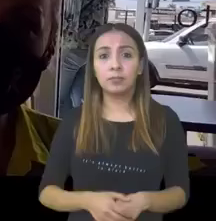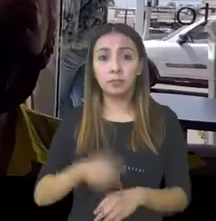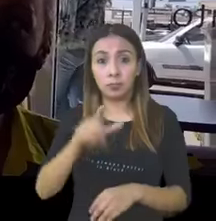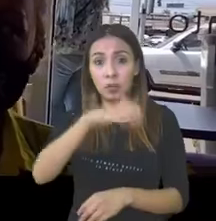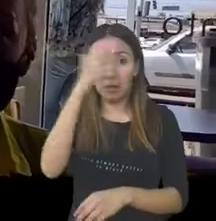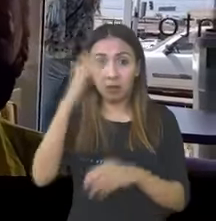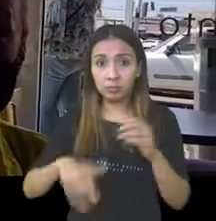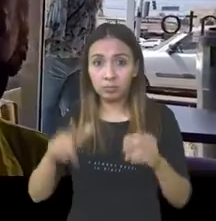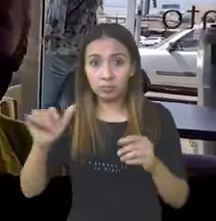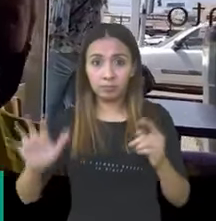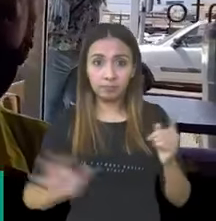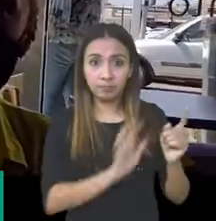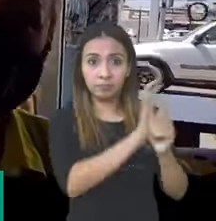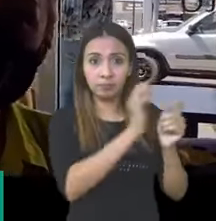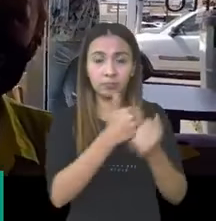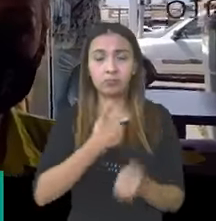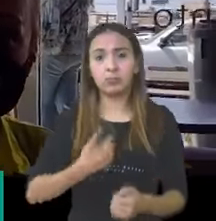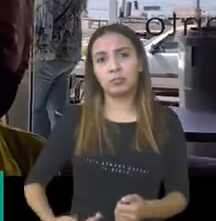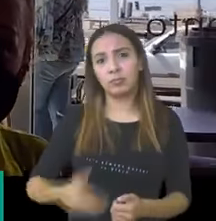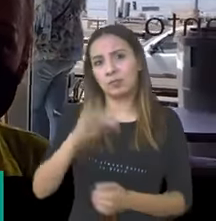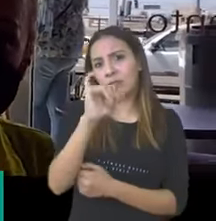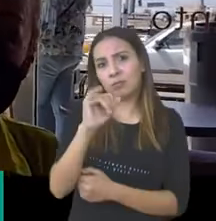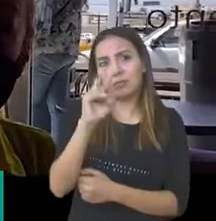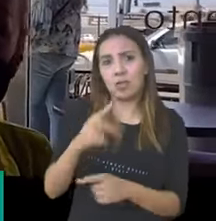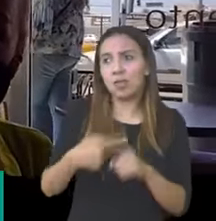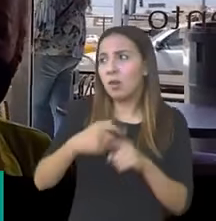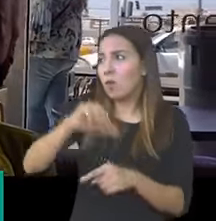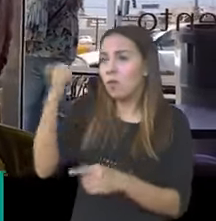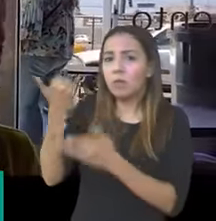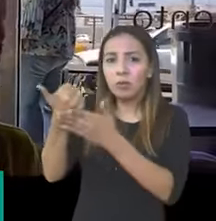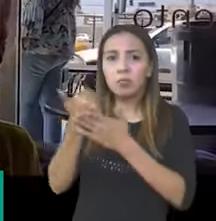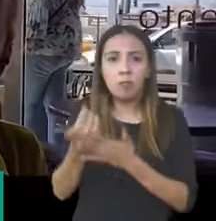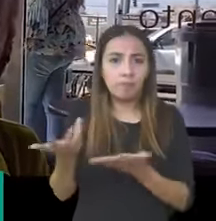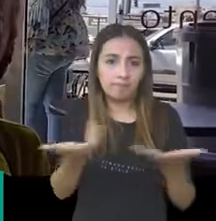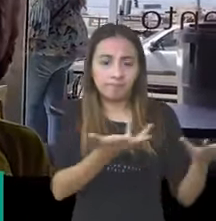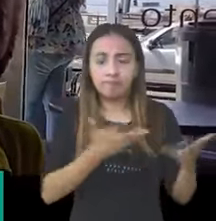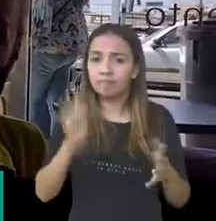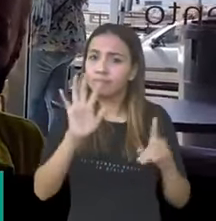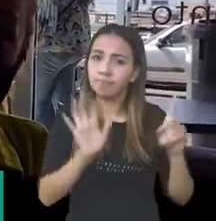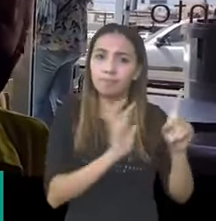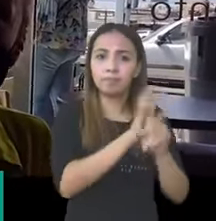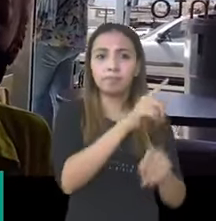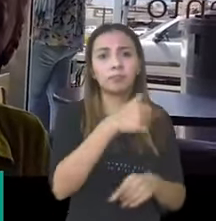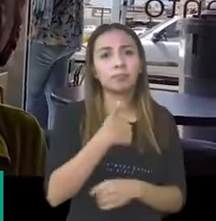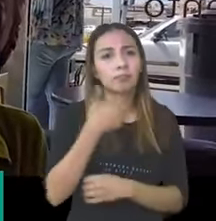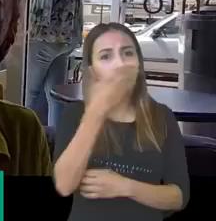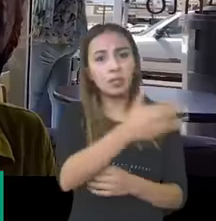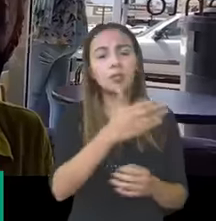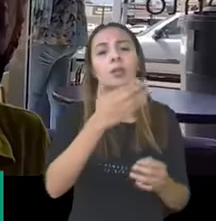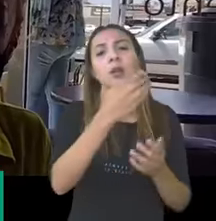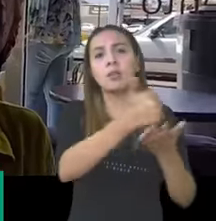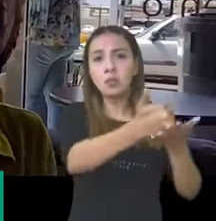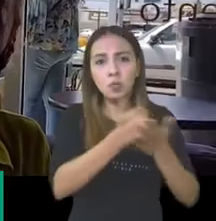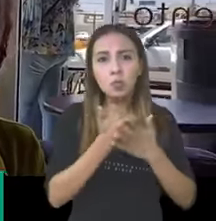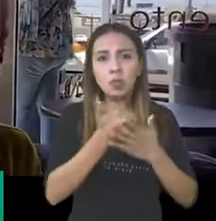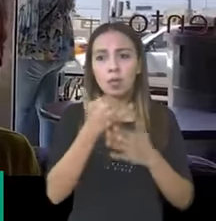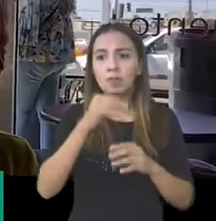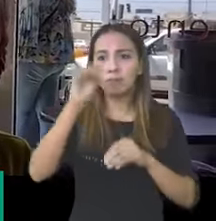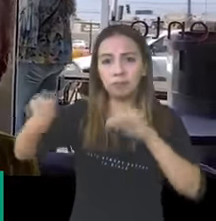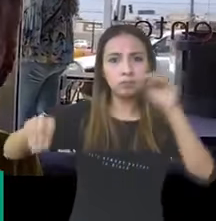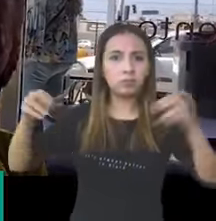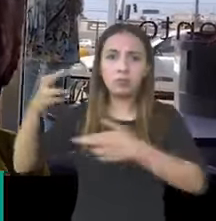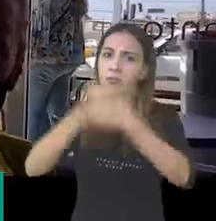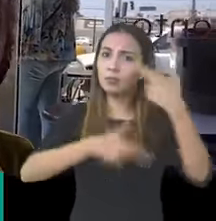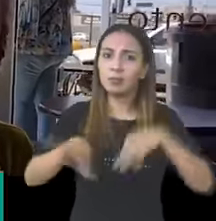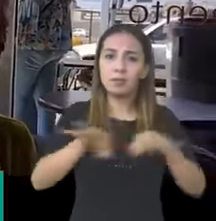Porque yo creo que esto ya no nos puede ayudar nadie más. Entonces, exigimos que nos reinstalen, que nos apoyen, porque ocupamos